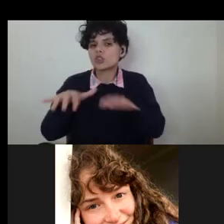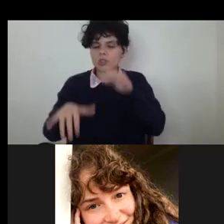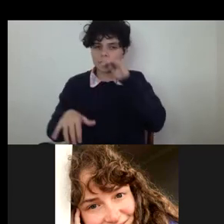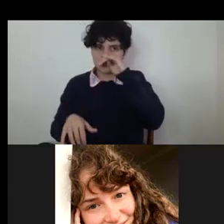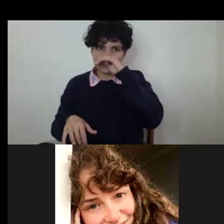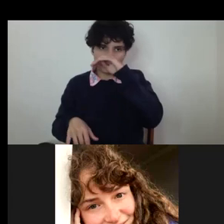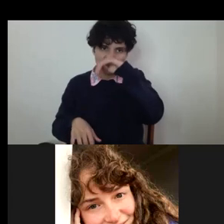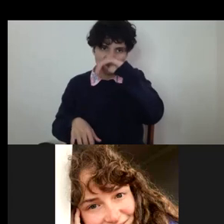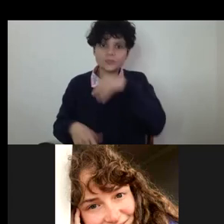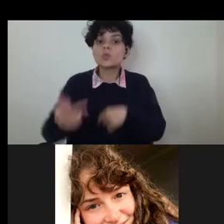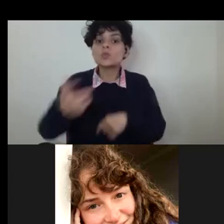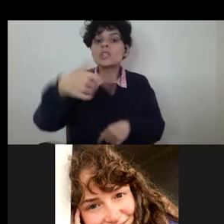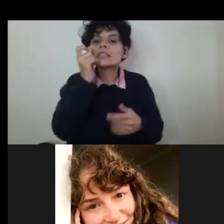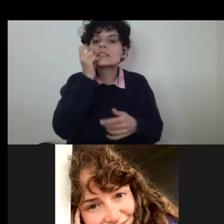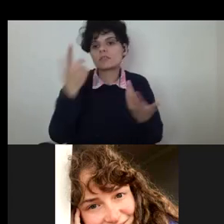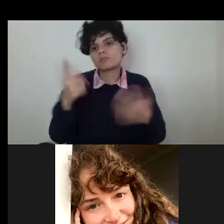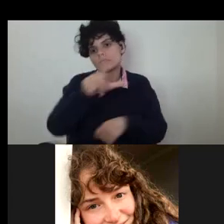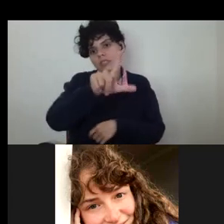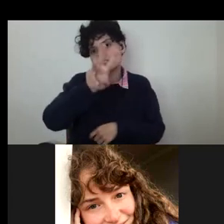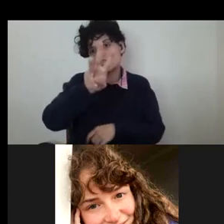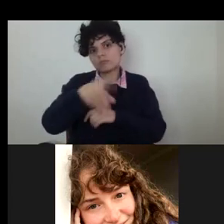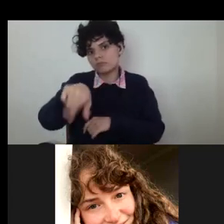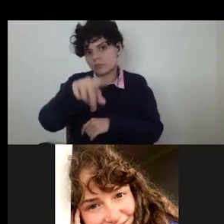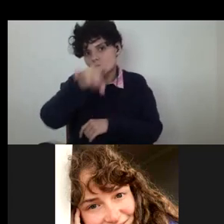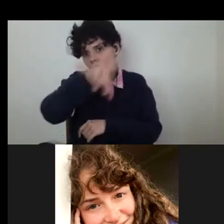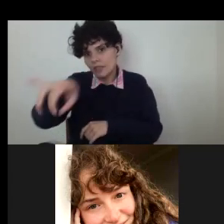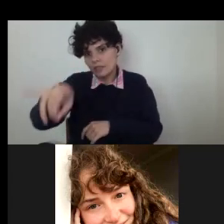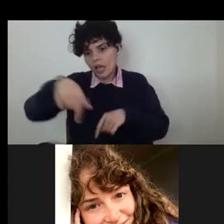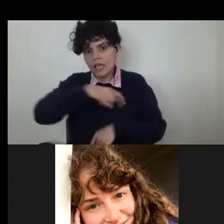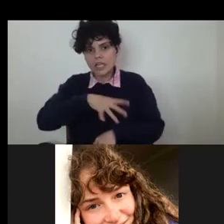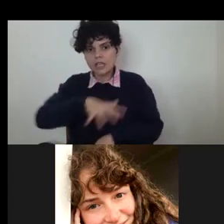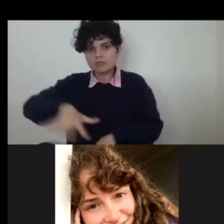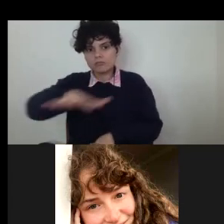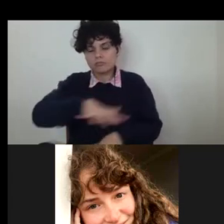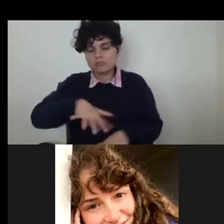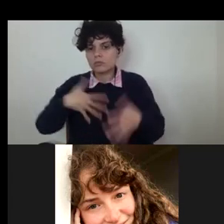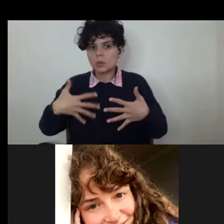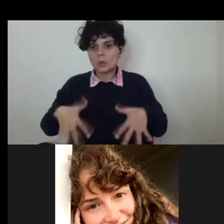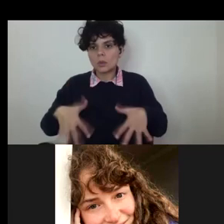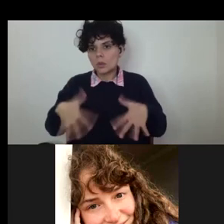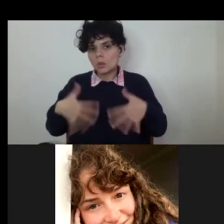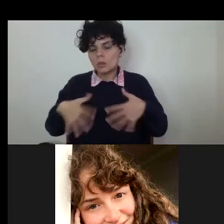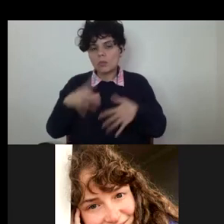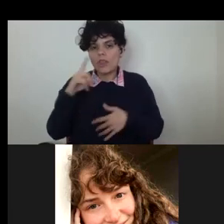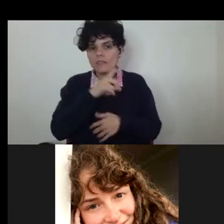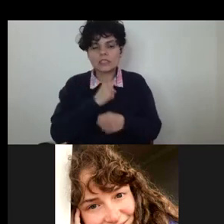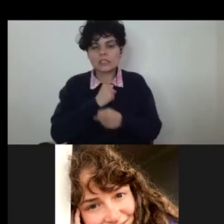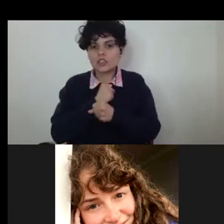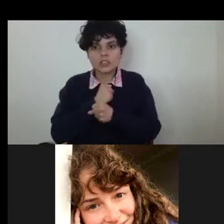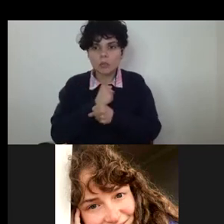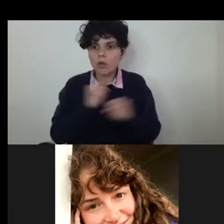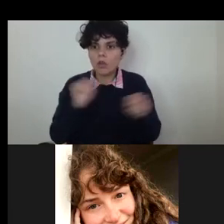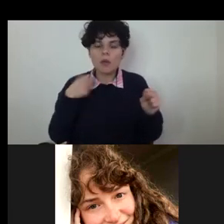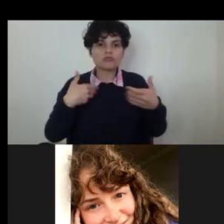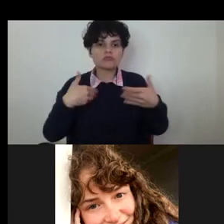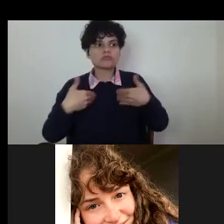Ustedes todos saben lo que pasa en el año 73. La situación aquí en Chile se hace muy difícil, irrespirable para trabajar